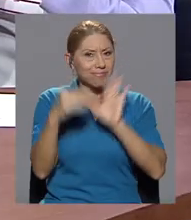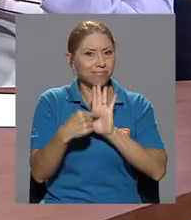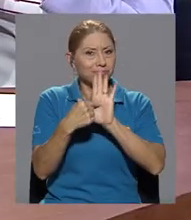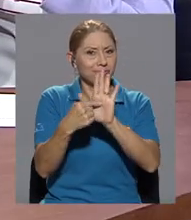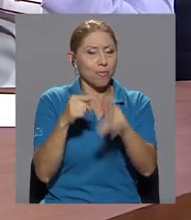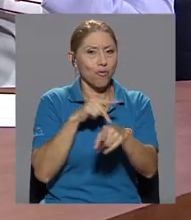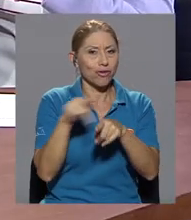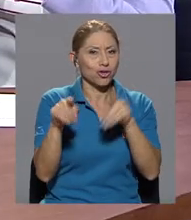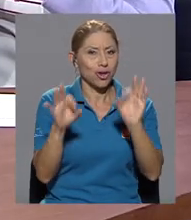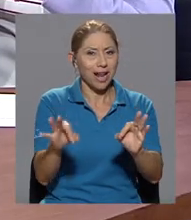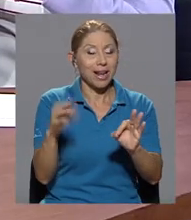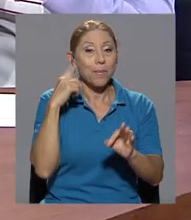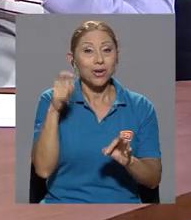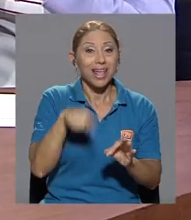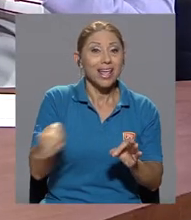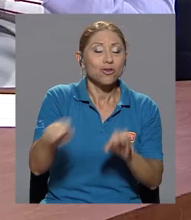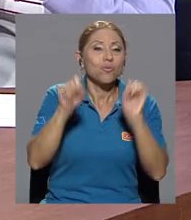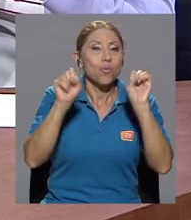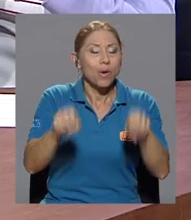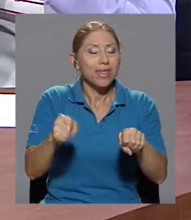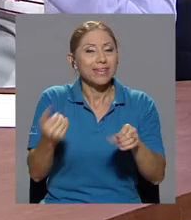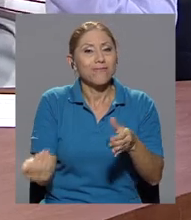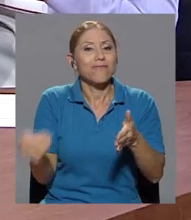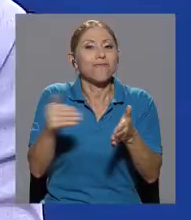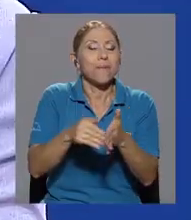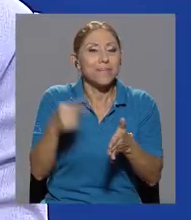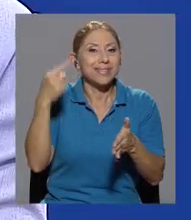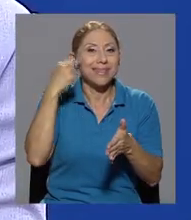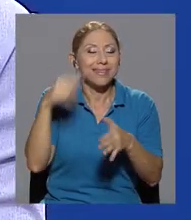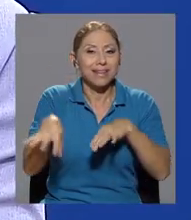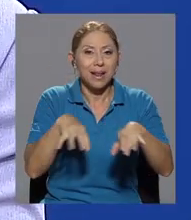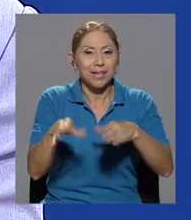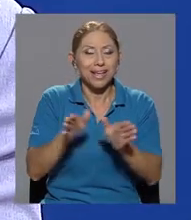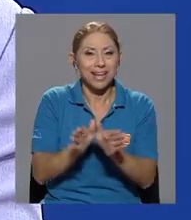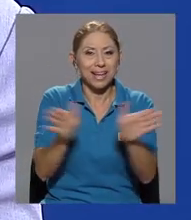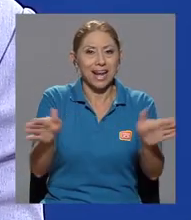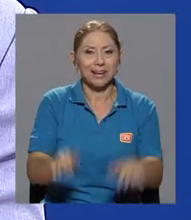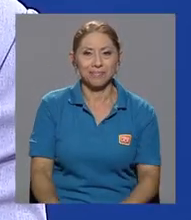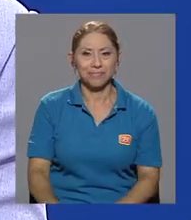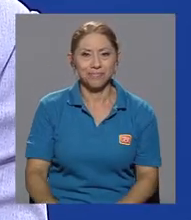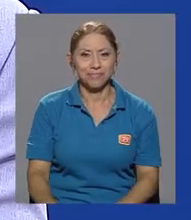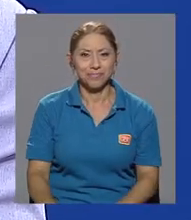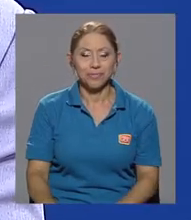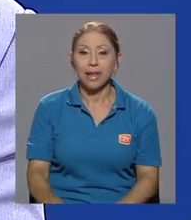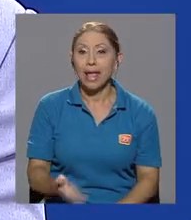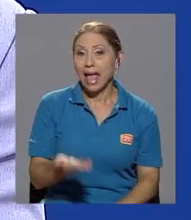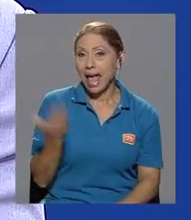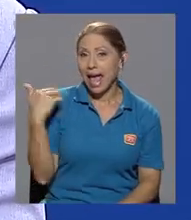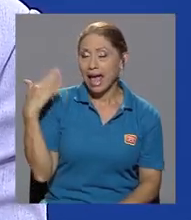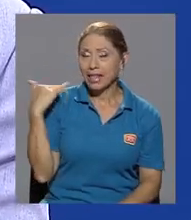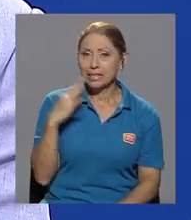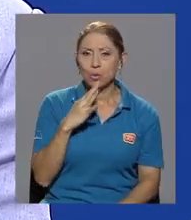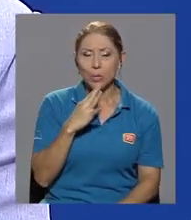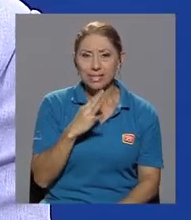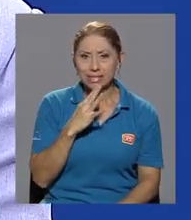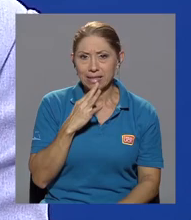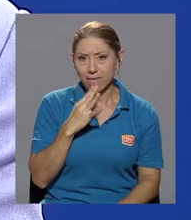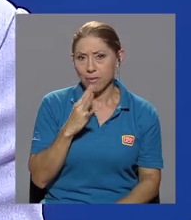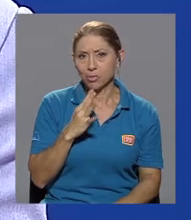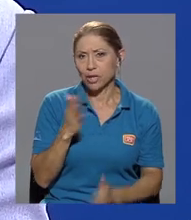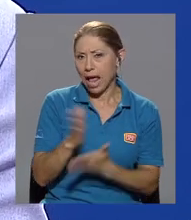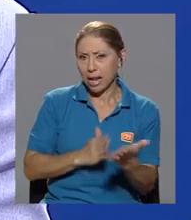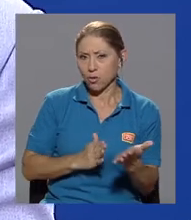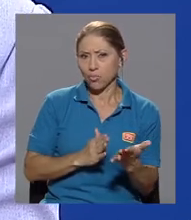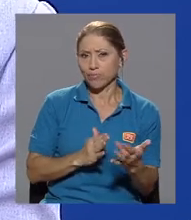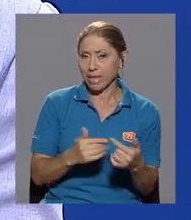posibilidad de pensar su dinámica en general y josé luís algo que conversábamos ahora afuera de cámaras que a mí como periodista como